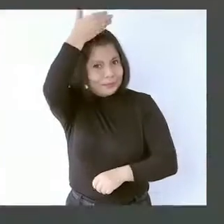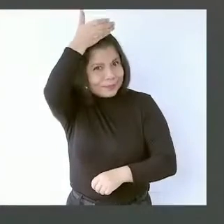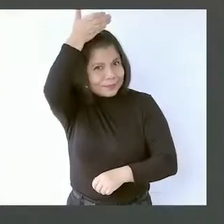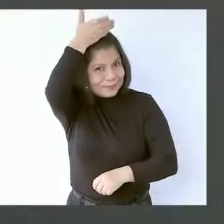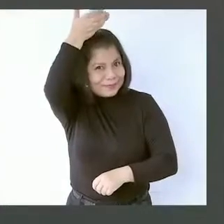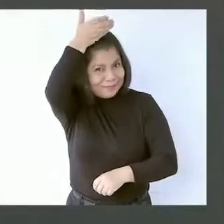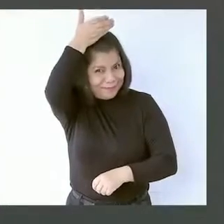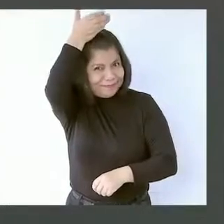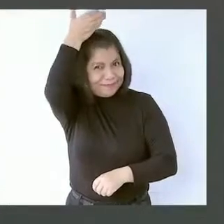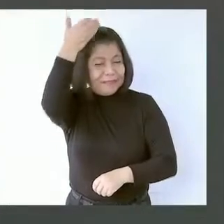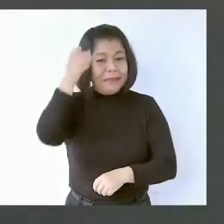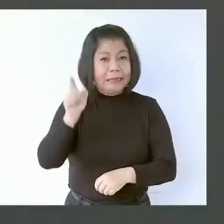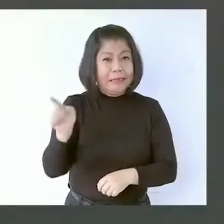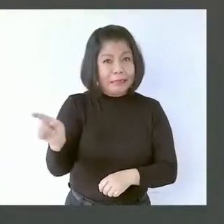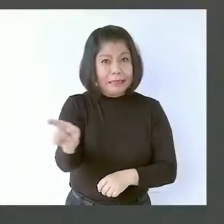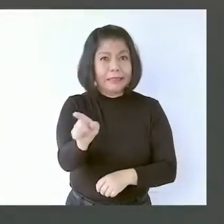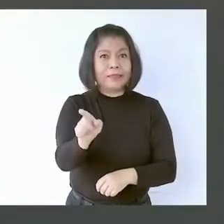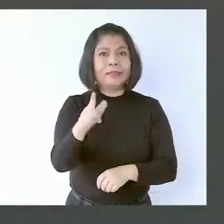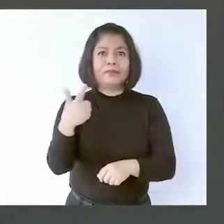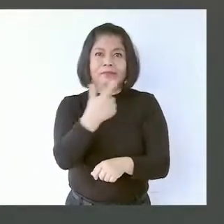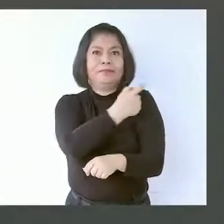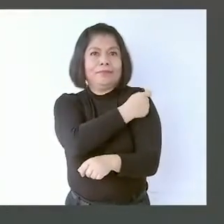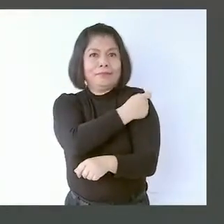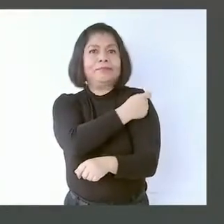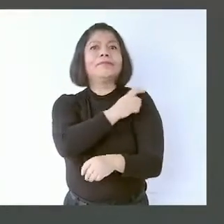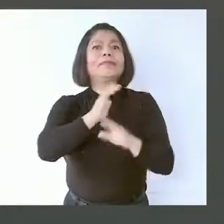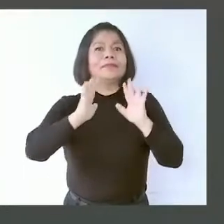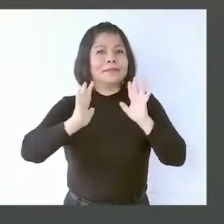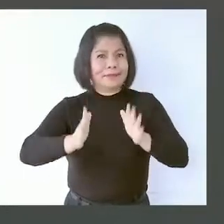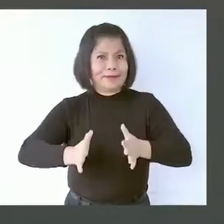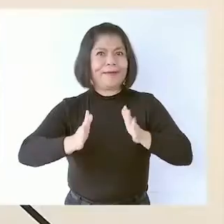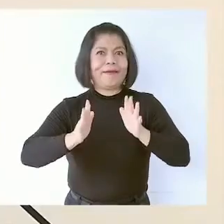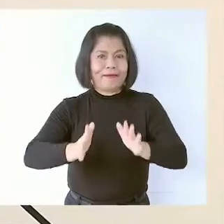en hospitales COVID. Los que